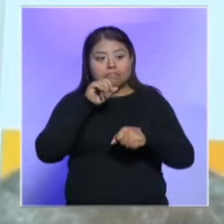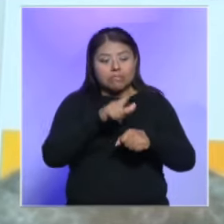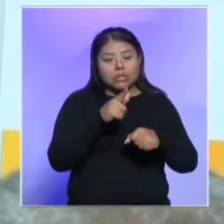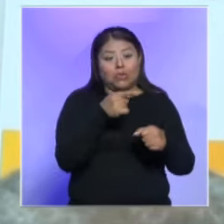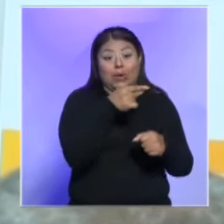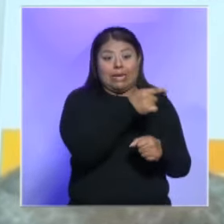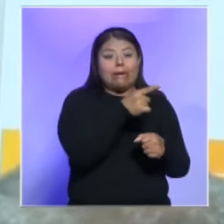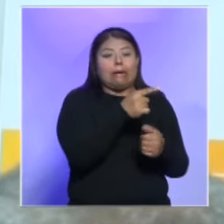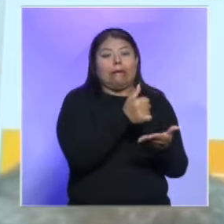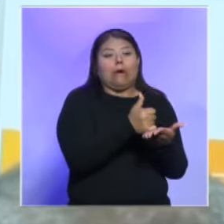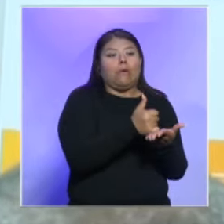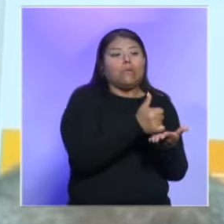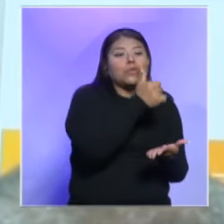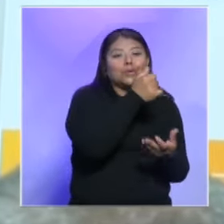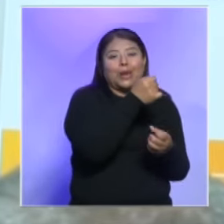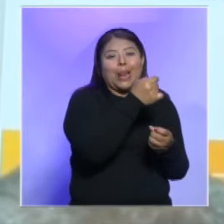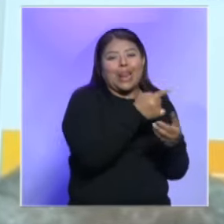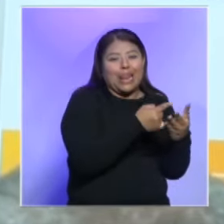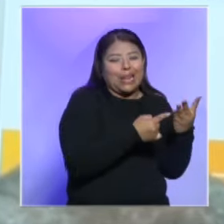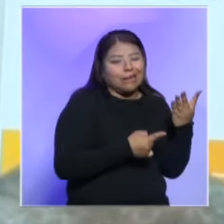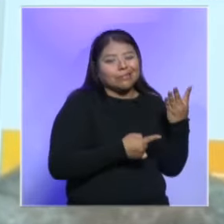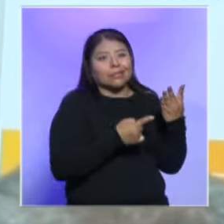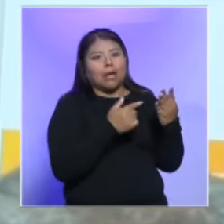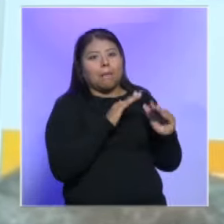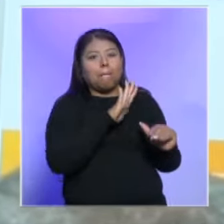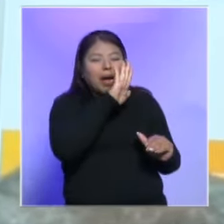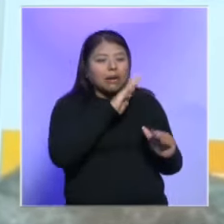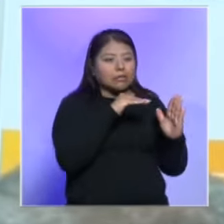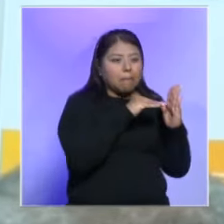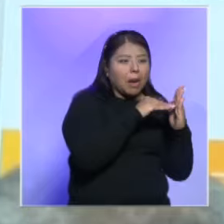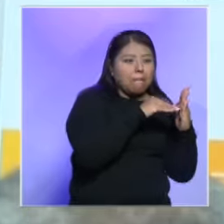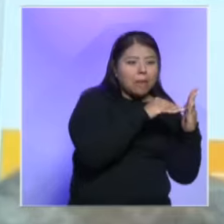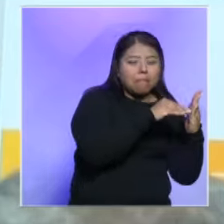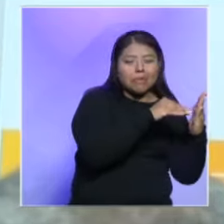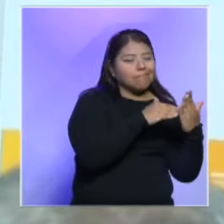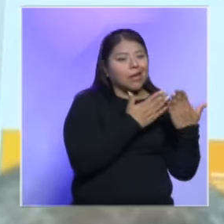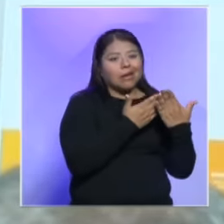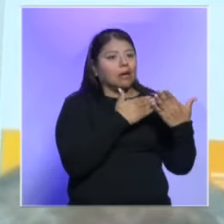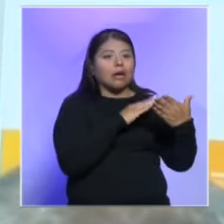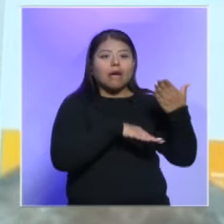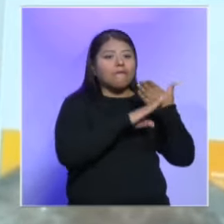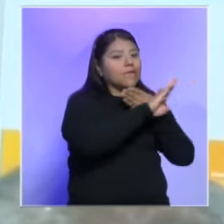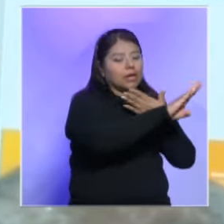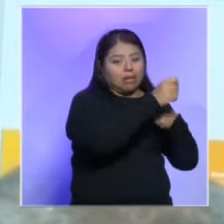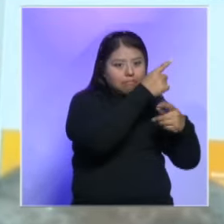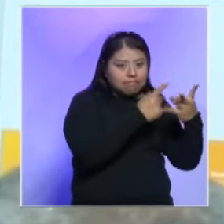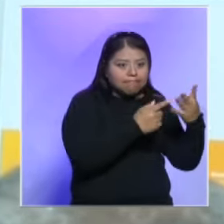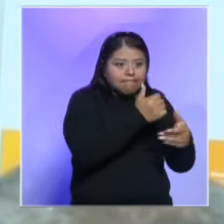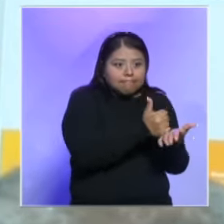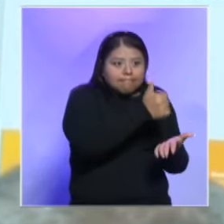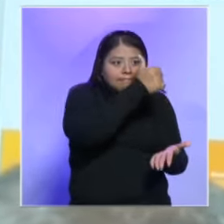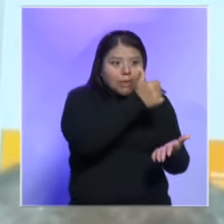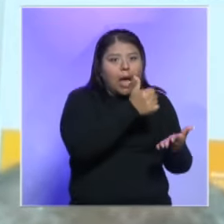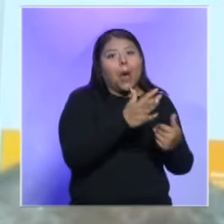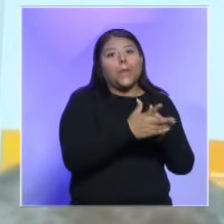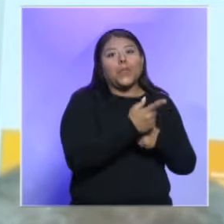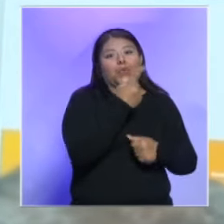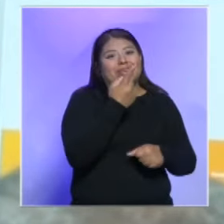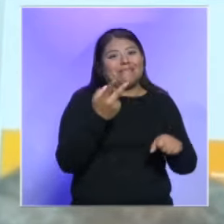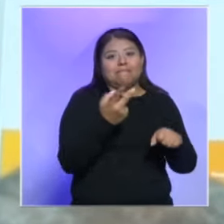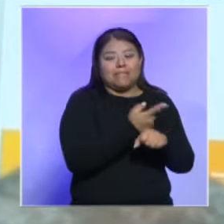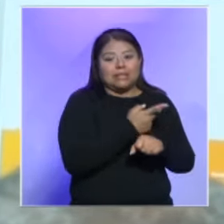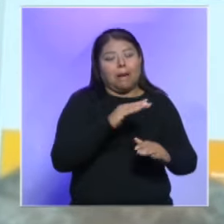de prerrogativas que se da a las candidaturas independientes, que a mí me parece que hace que sea inequitativo también